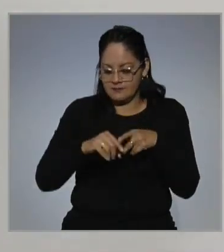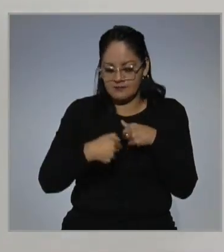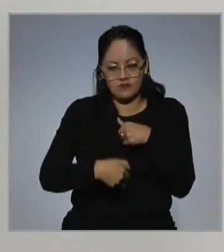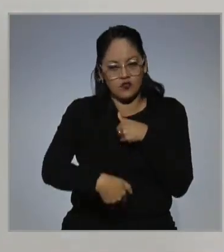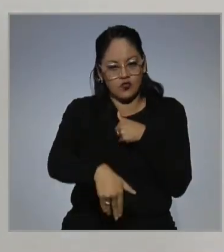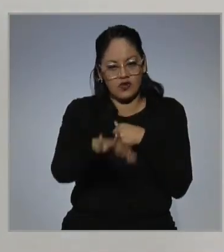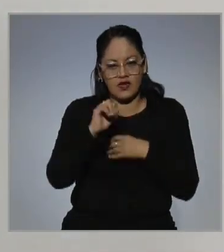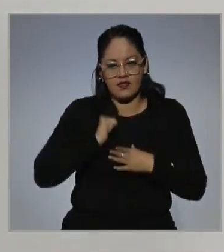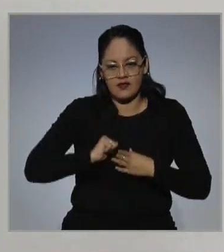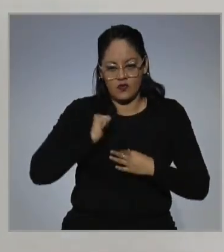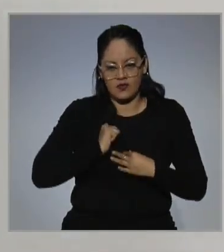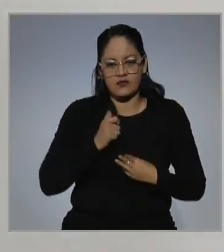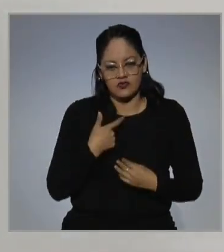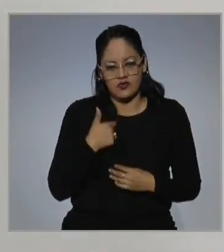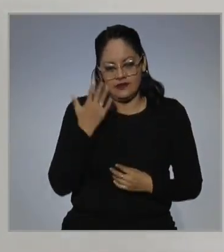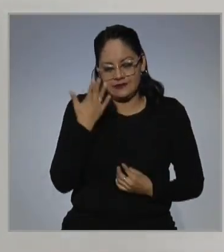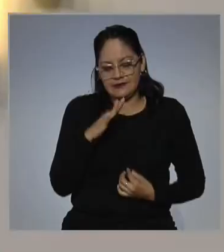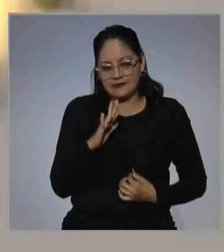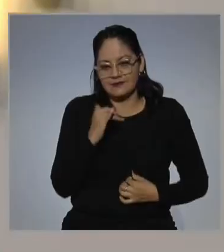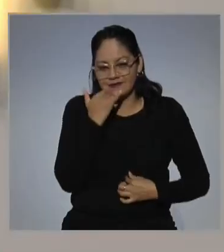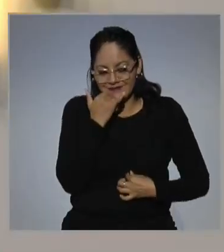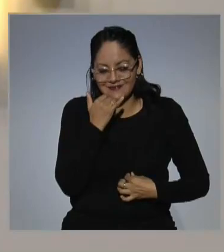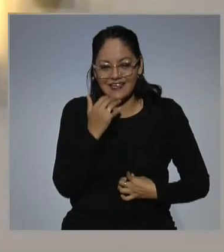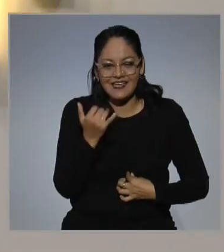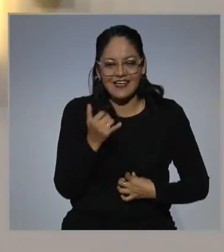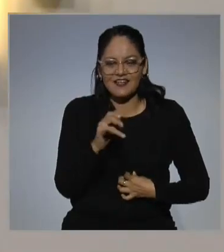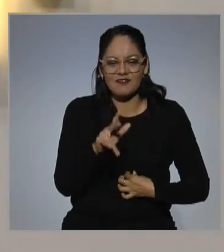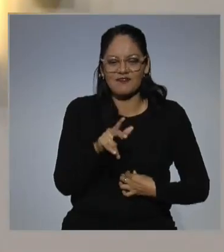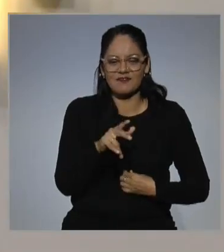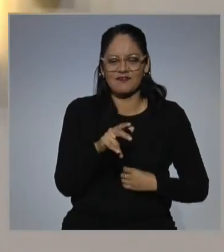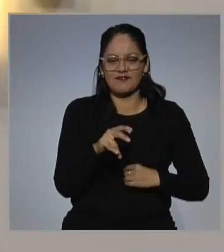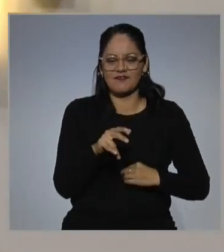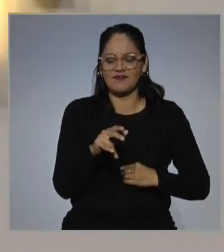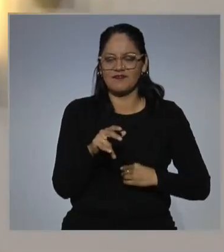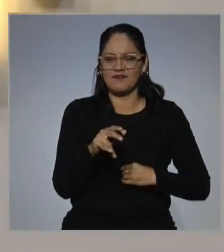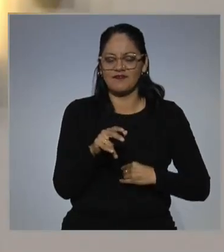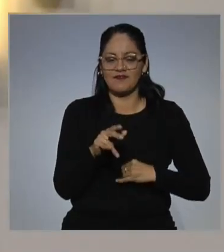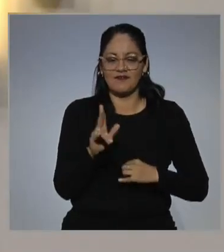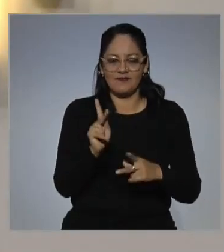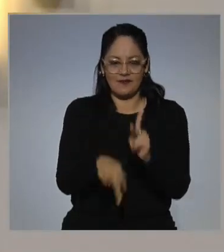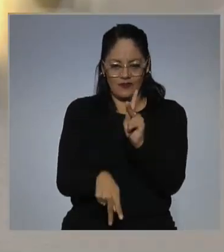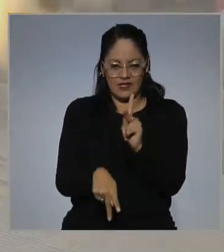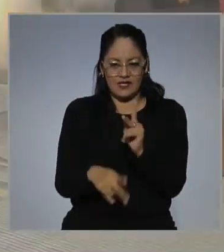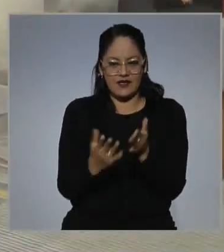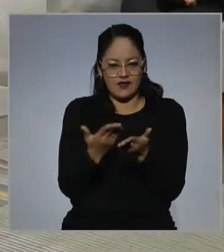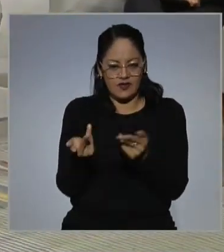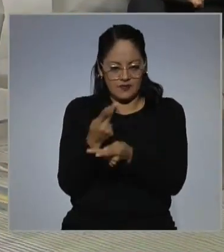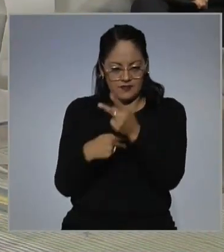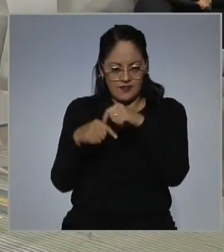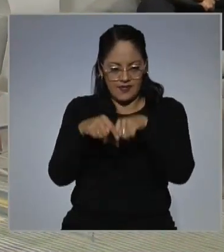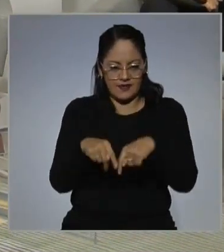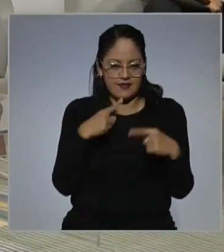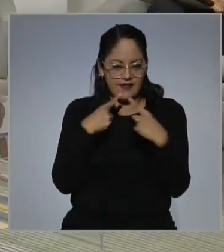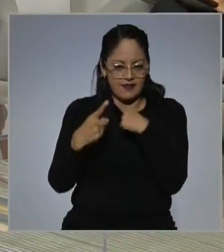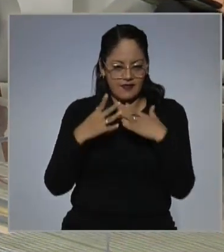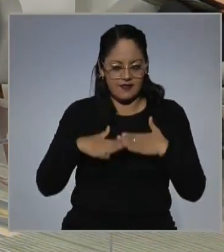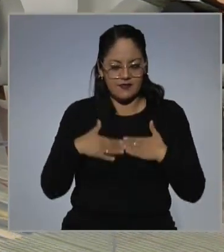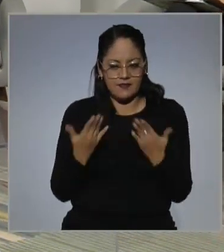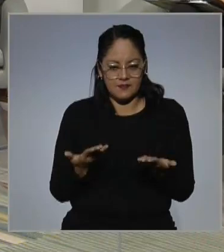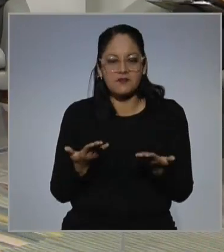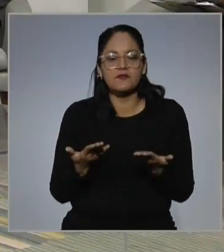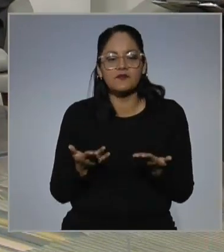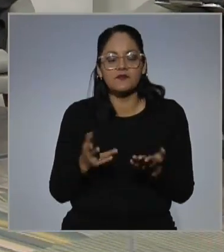la antigüedad. Ya sé que me fui muy... No, está perfecto. Vamos a ir a la pausa, regresamos, aquí estamos en Diálogos en